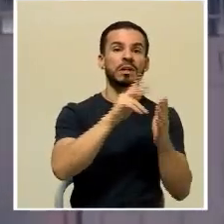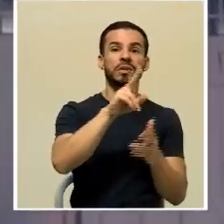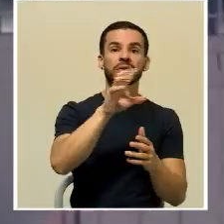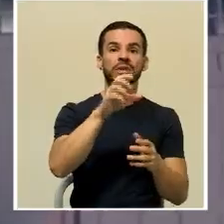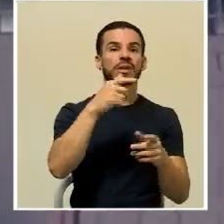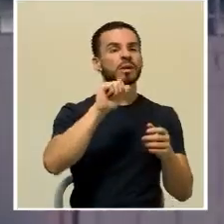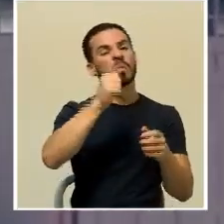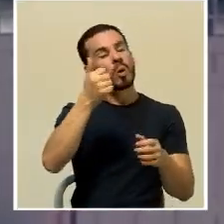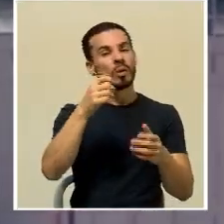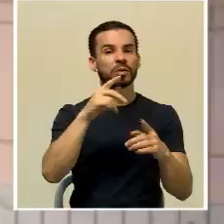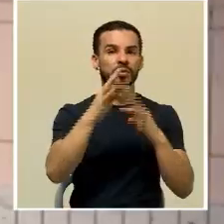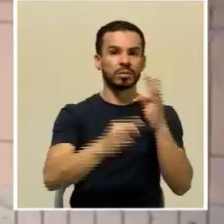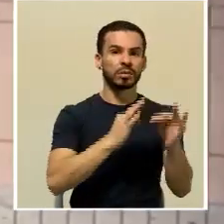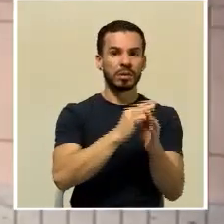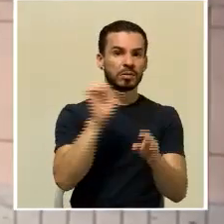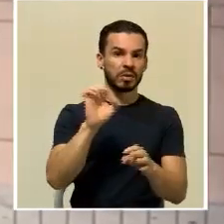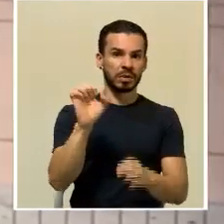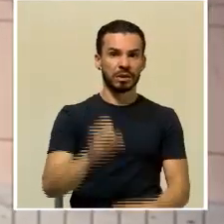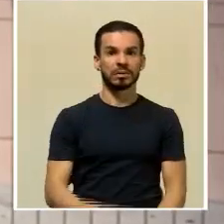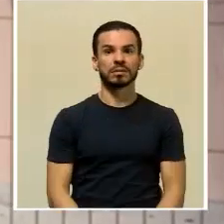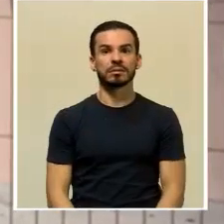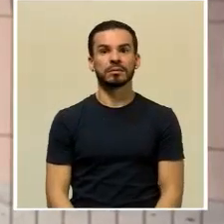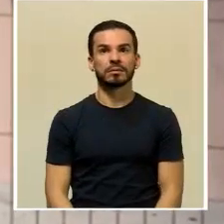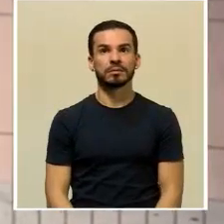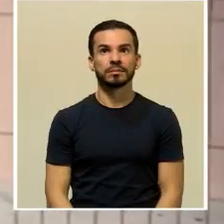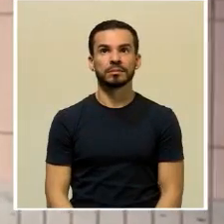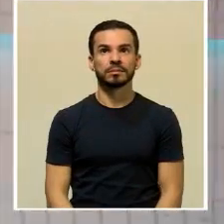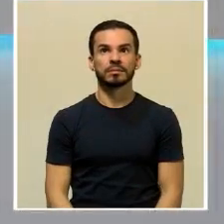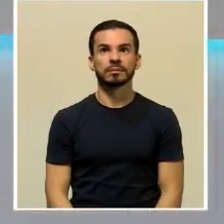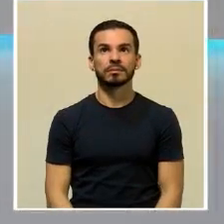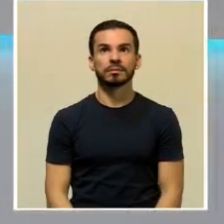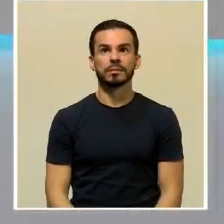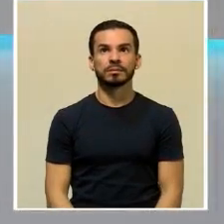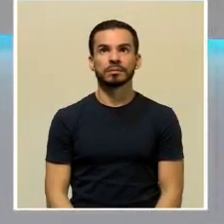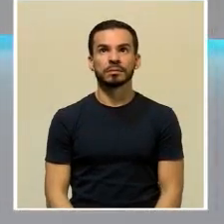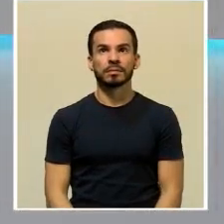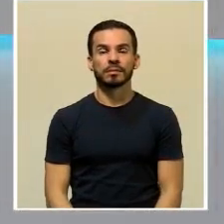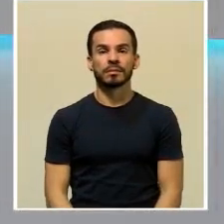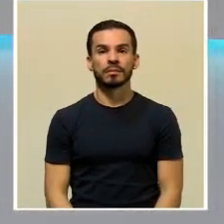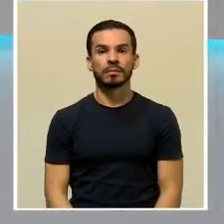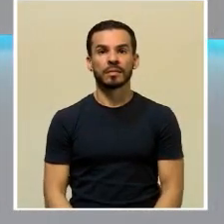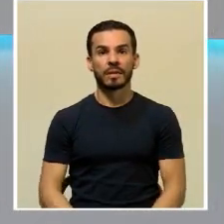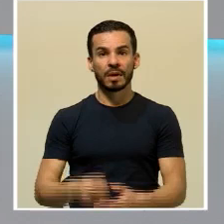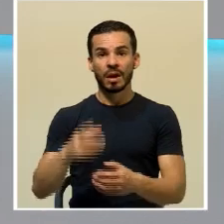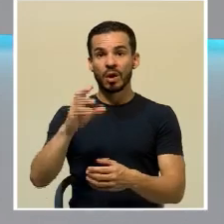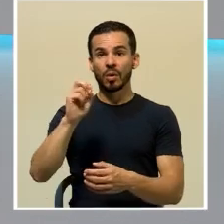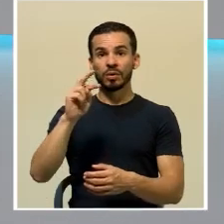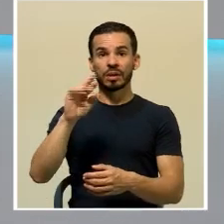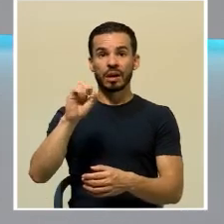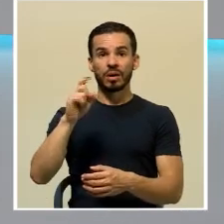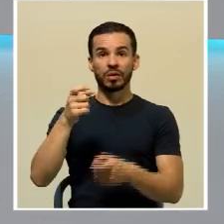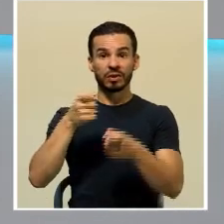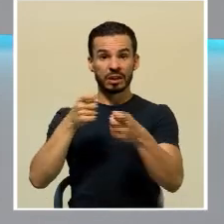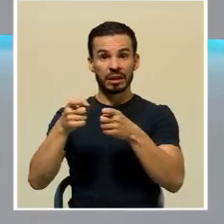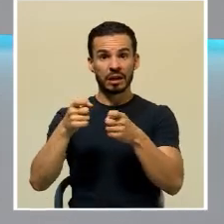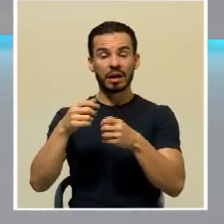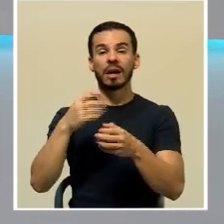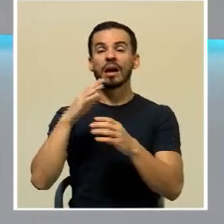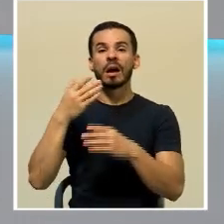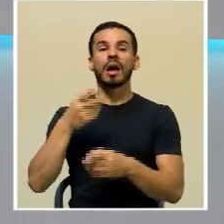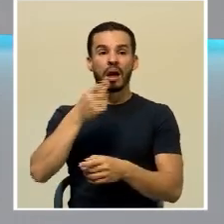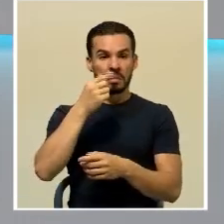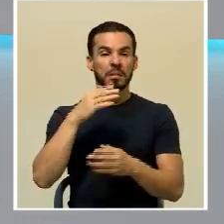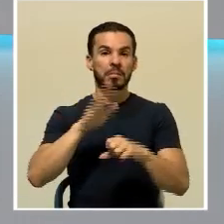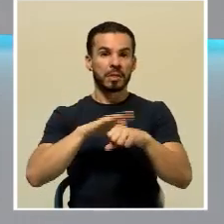afectadas por otras emergencias. La Contraloría autorizó a la Caja